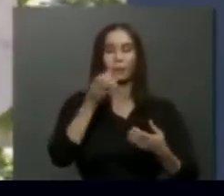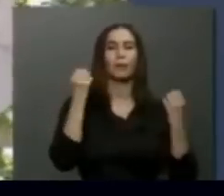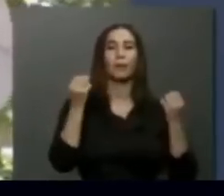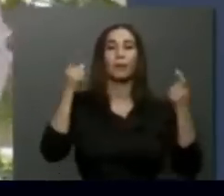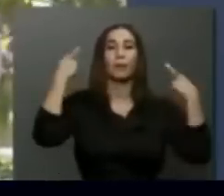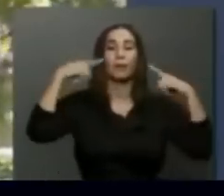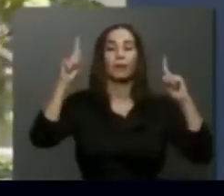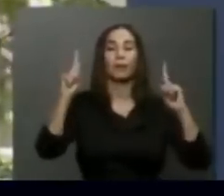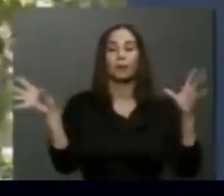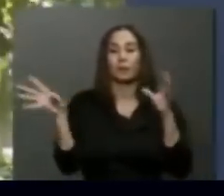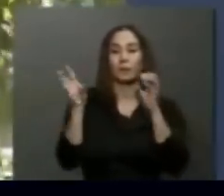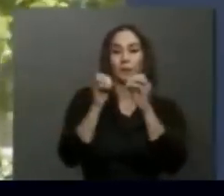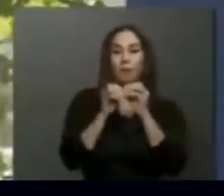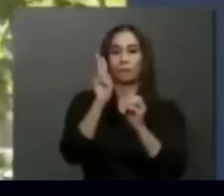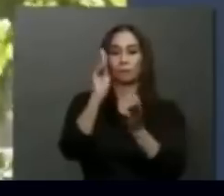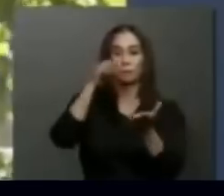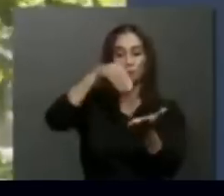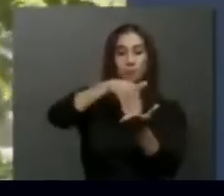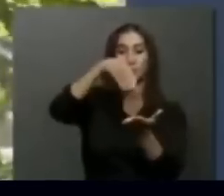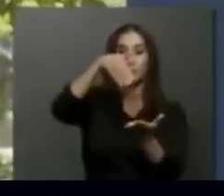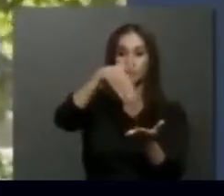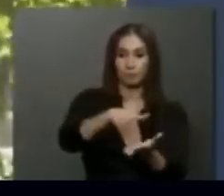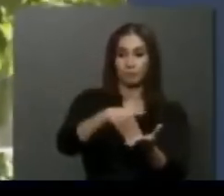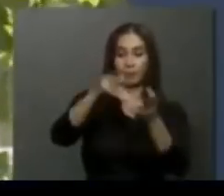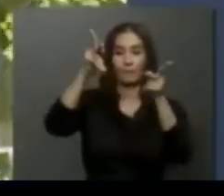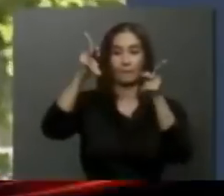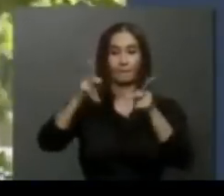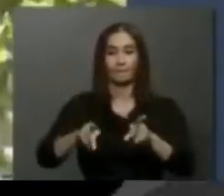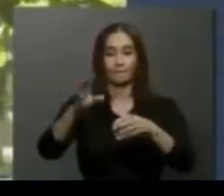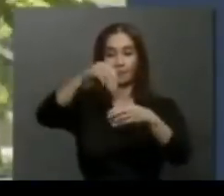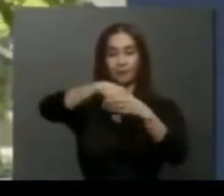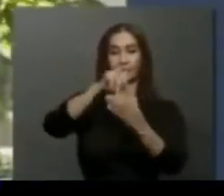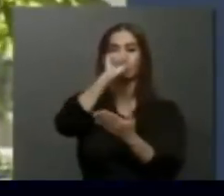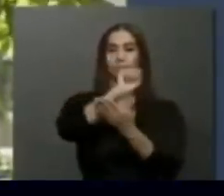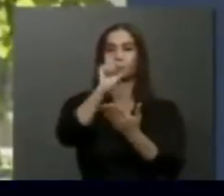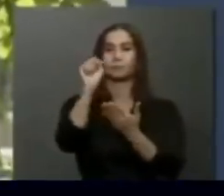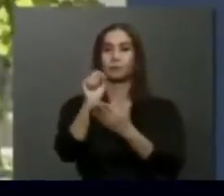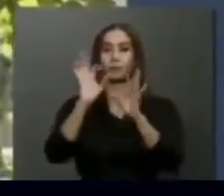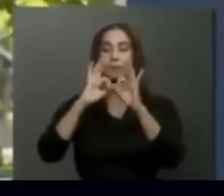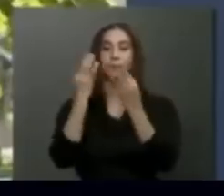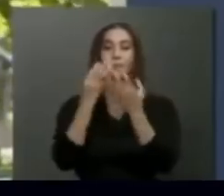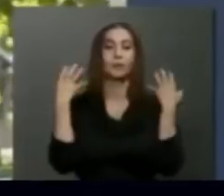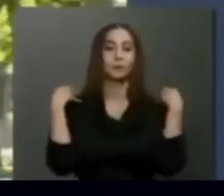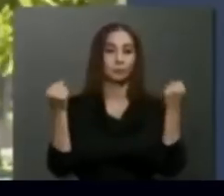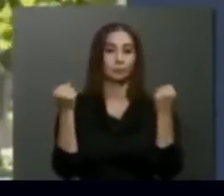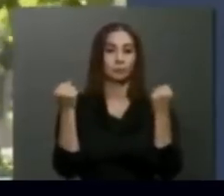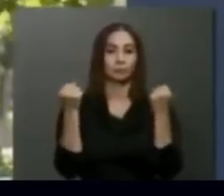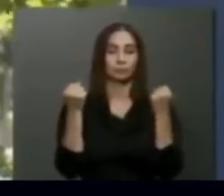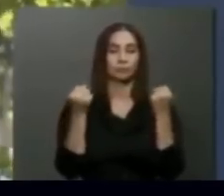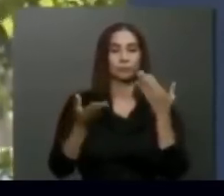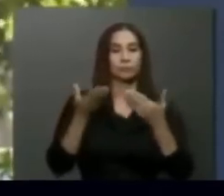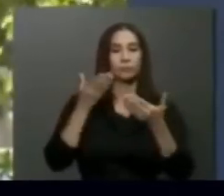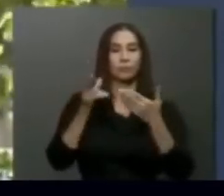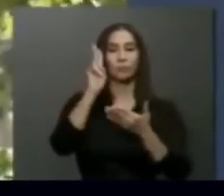que afiliamos a más de 2 millones de personas al Seguro Familiar de Salud. Alrededor